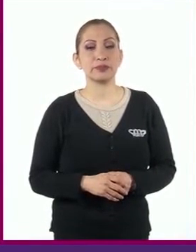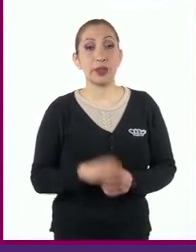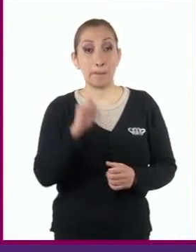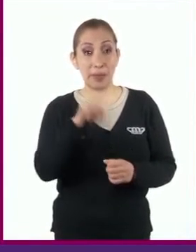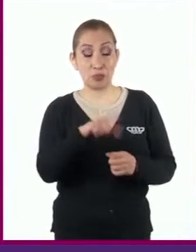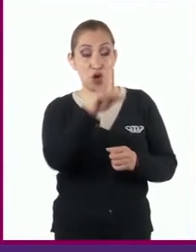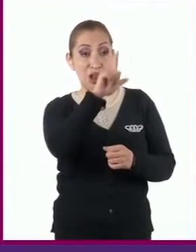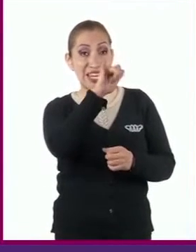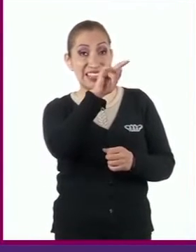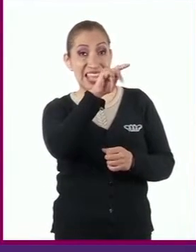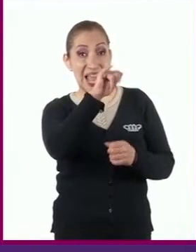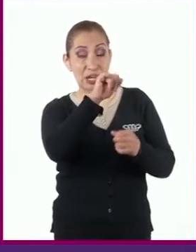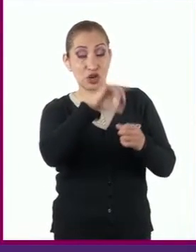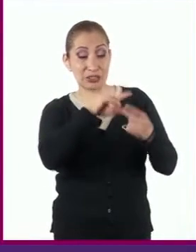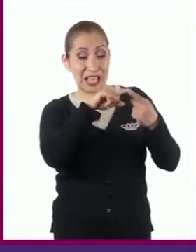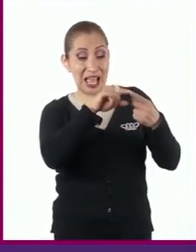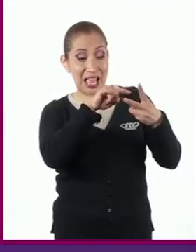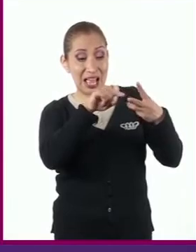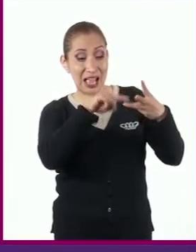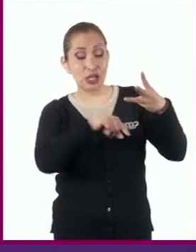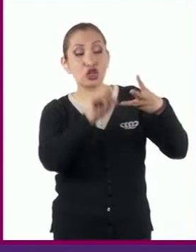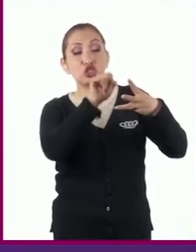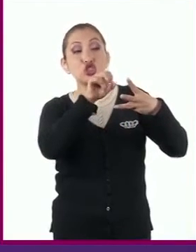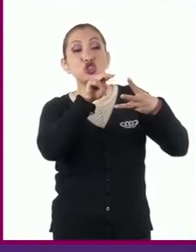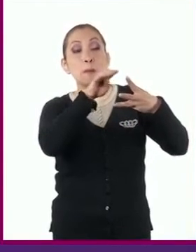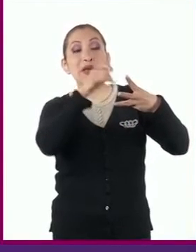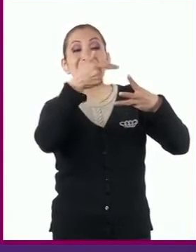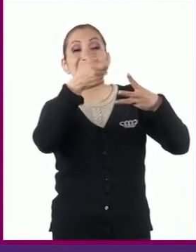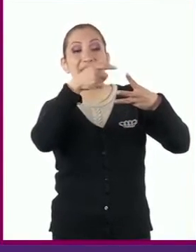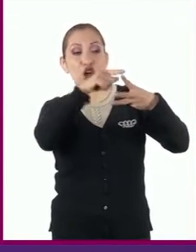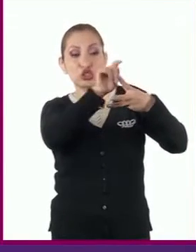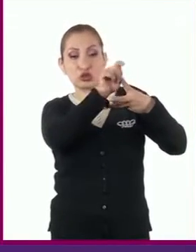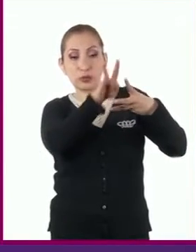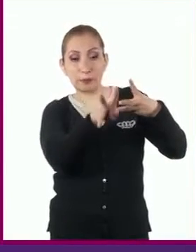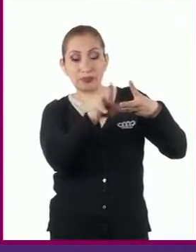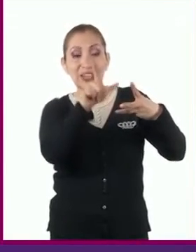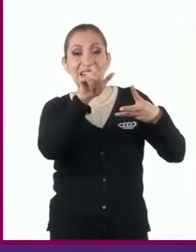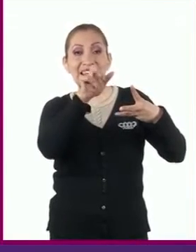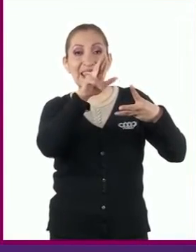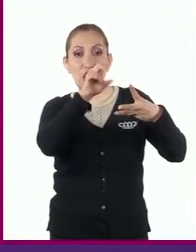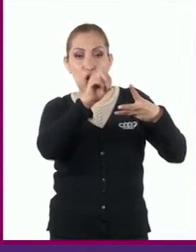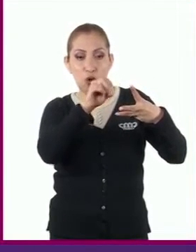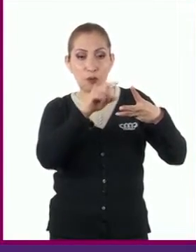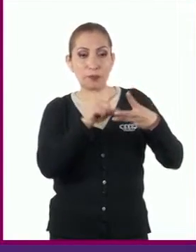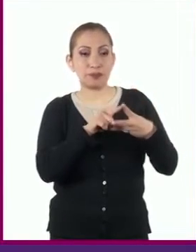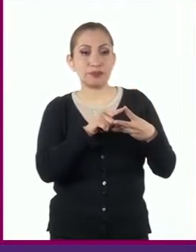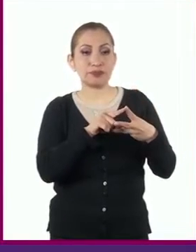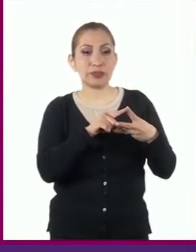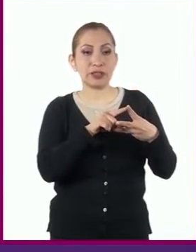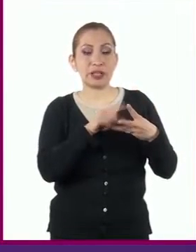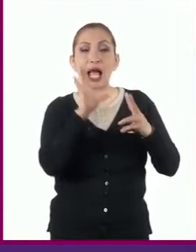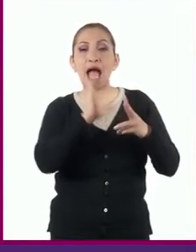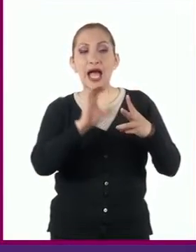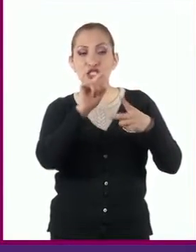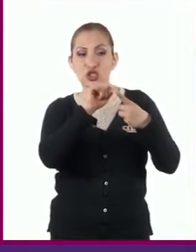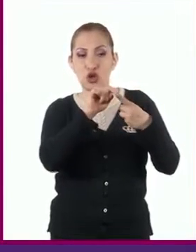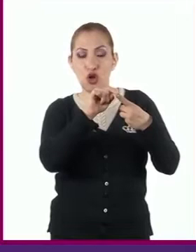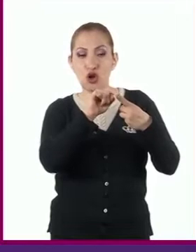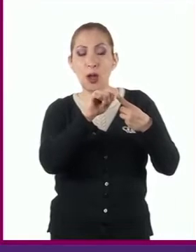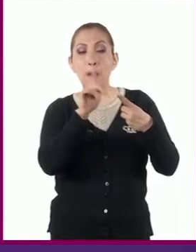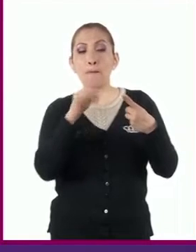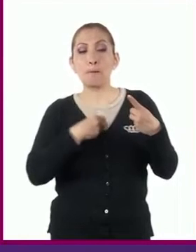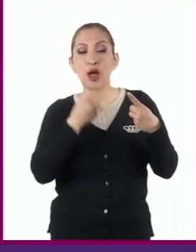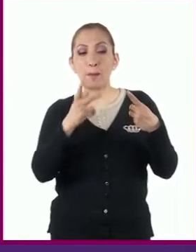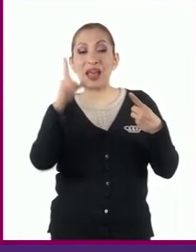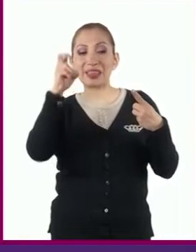Dentro de los géneros literarios existen subgéneros. Son lírico, canción, poema